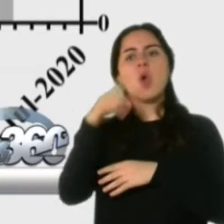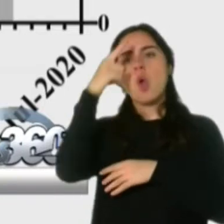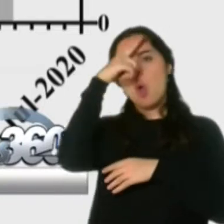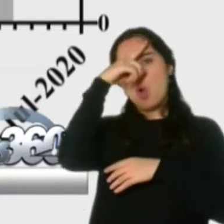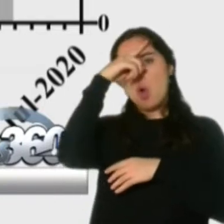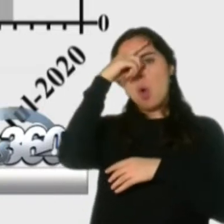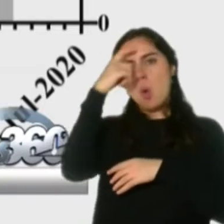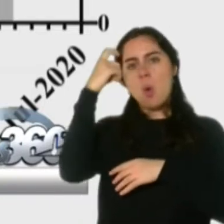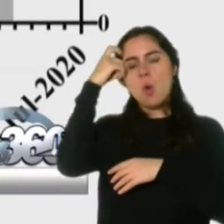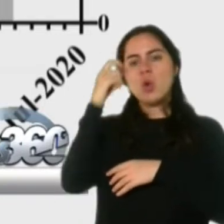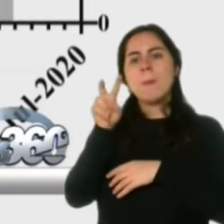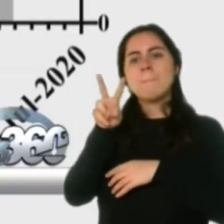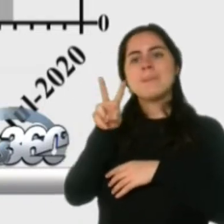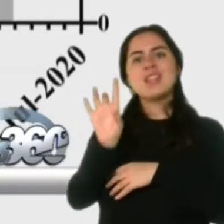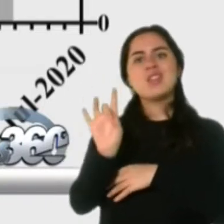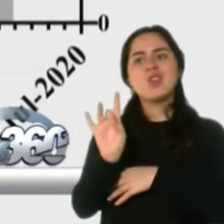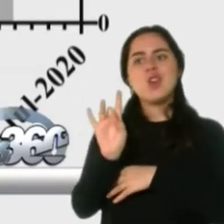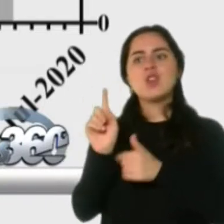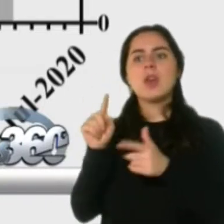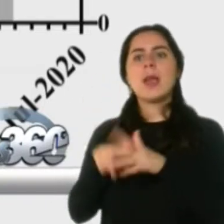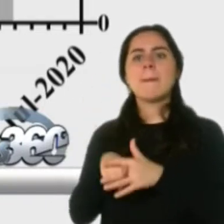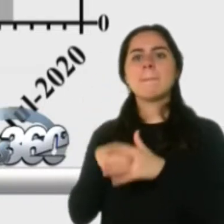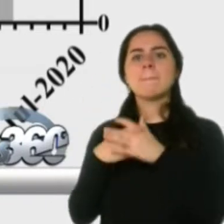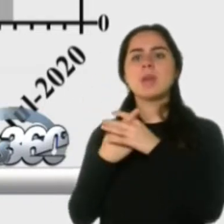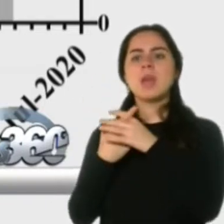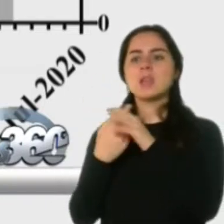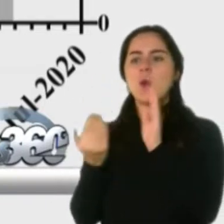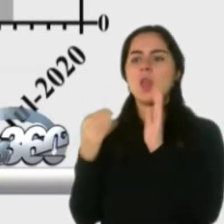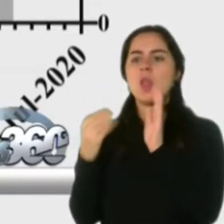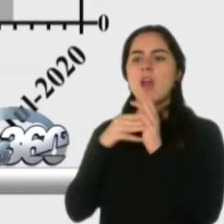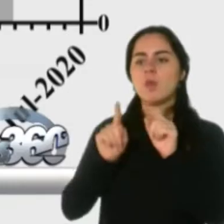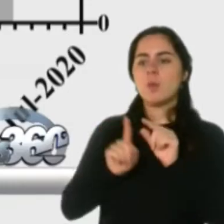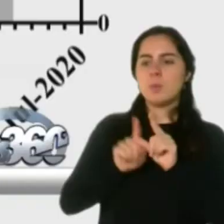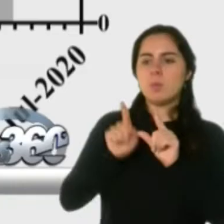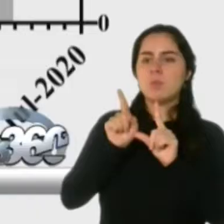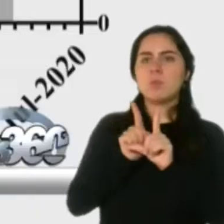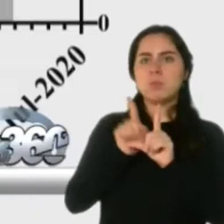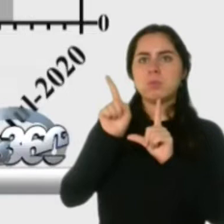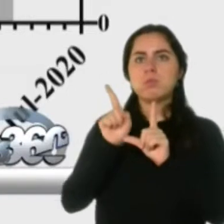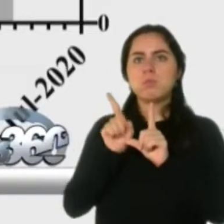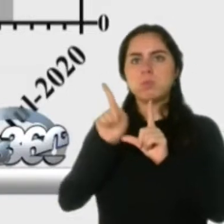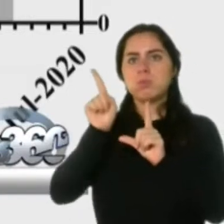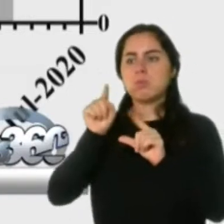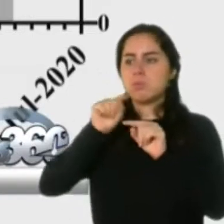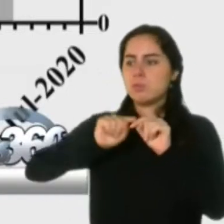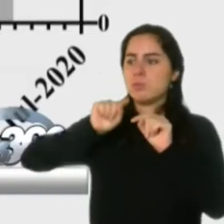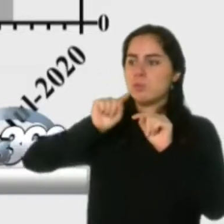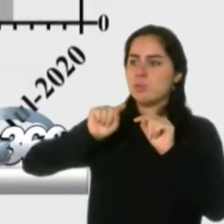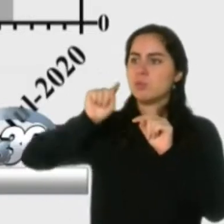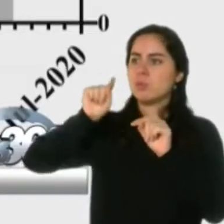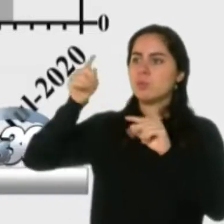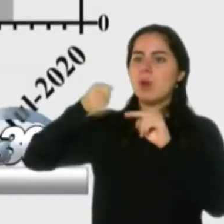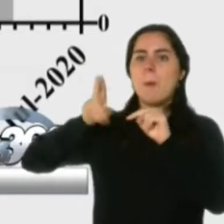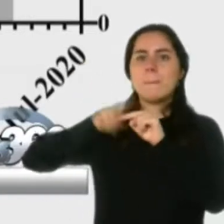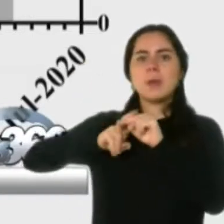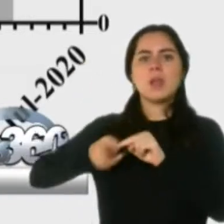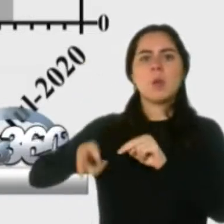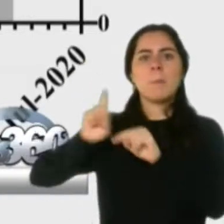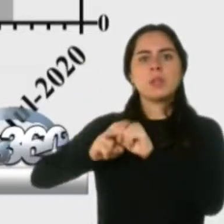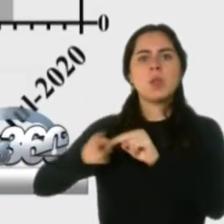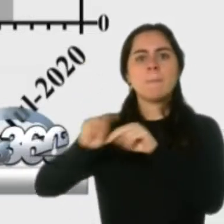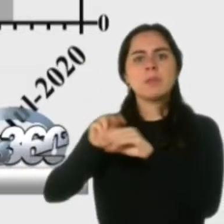junio comienza a aumentar la cantidad de positivos en la isla y en este